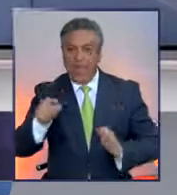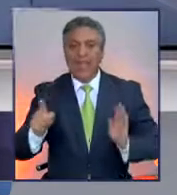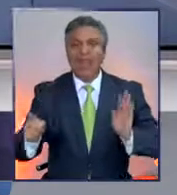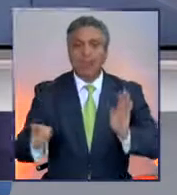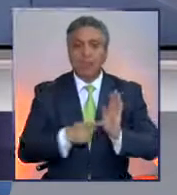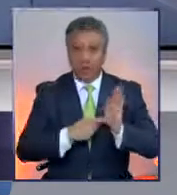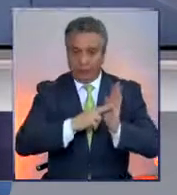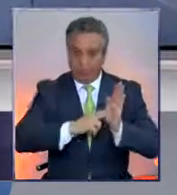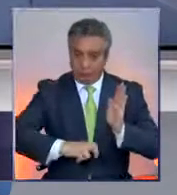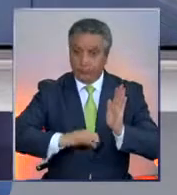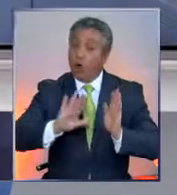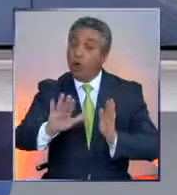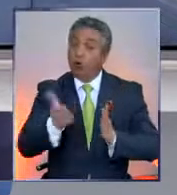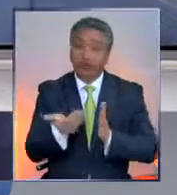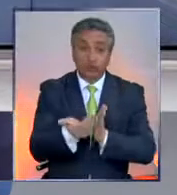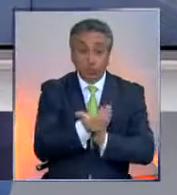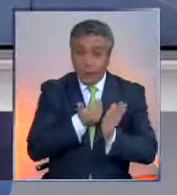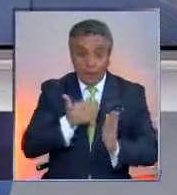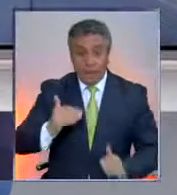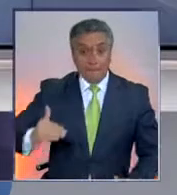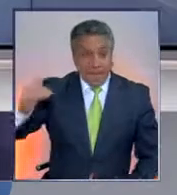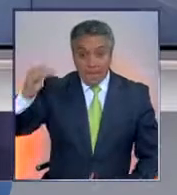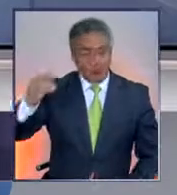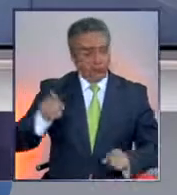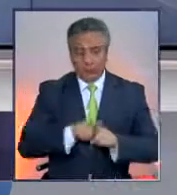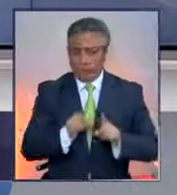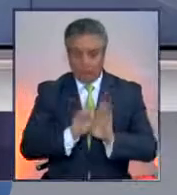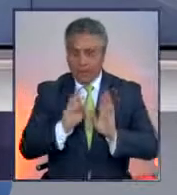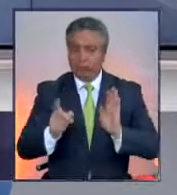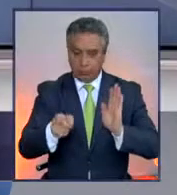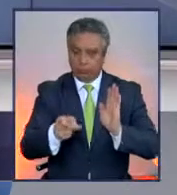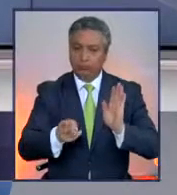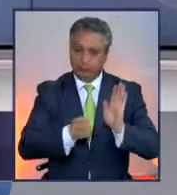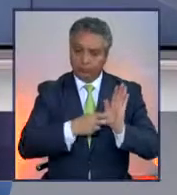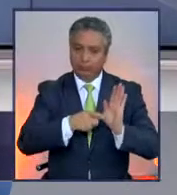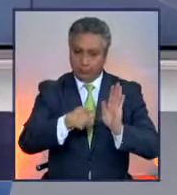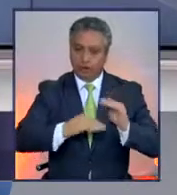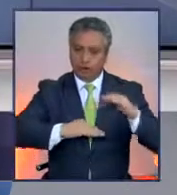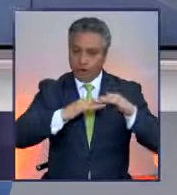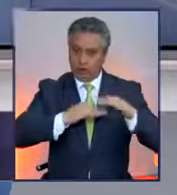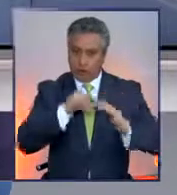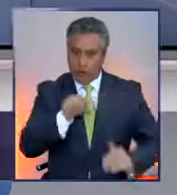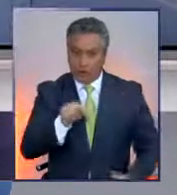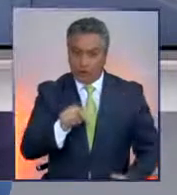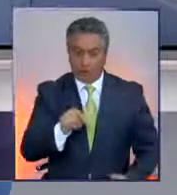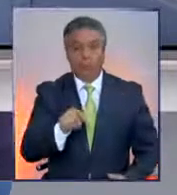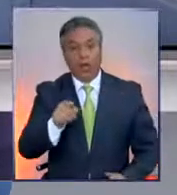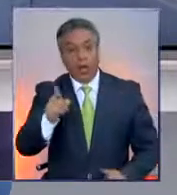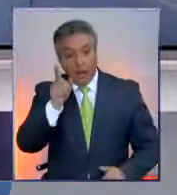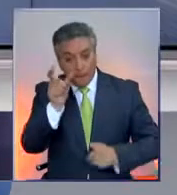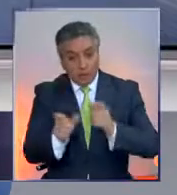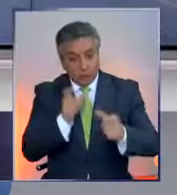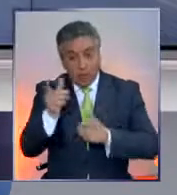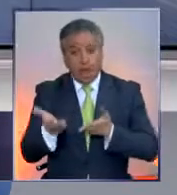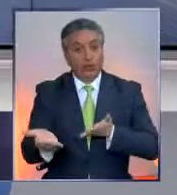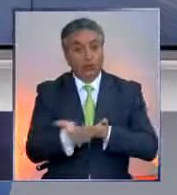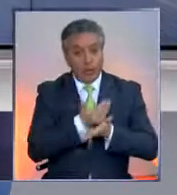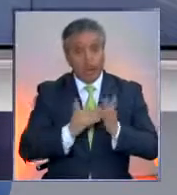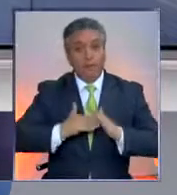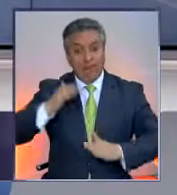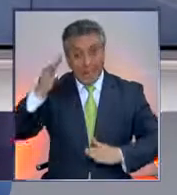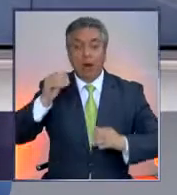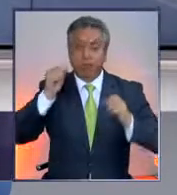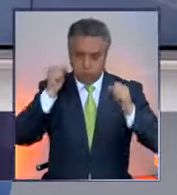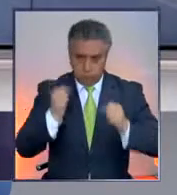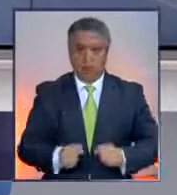el sueldo de la persona sea mayor. Si se aprobaran ambas medidas, quienes tienen sueldos más altos podrían acumular más